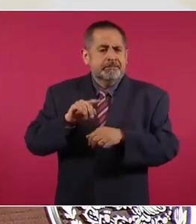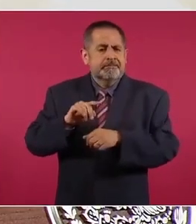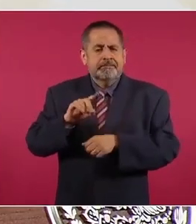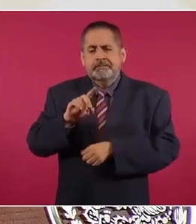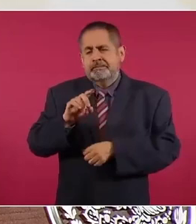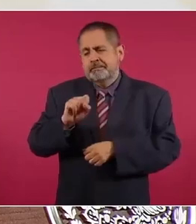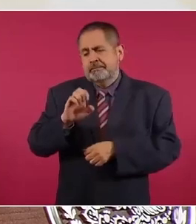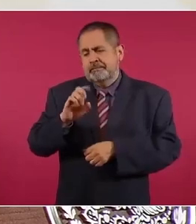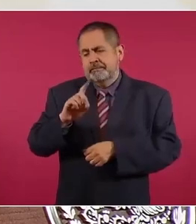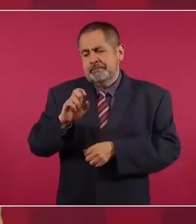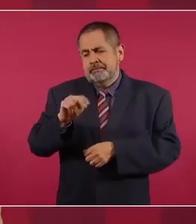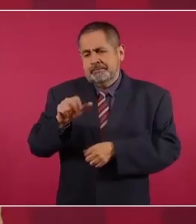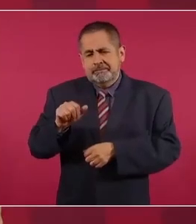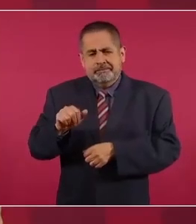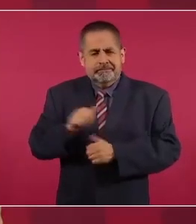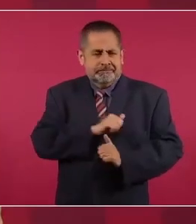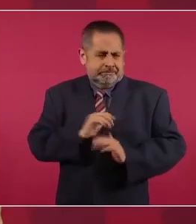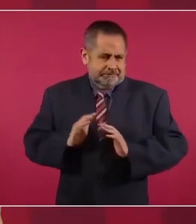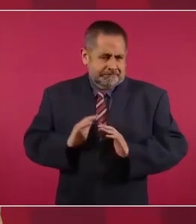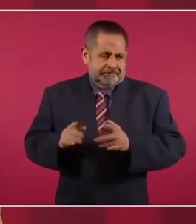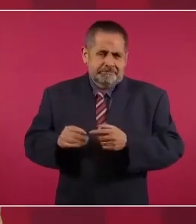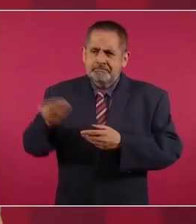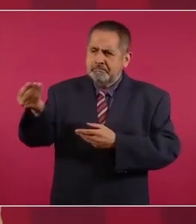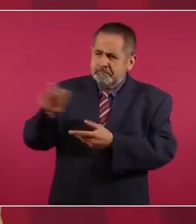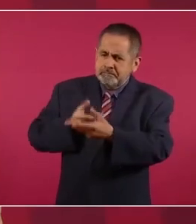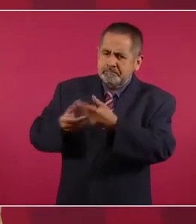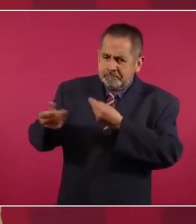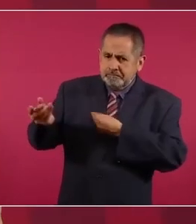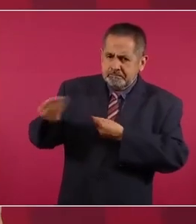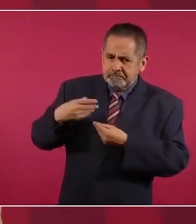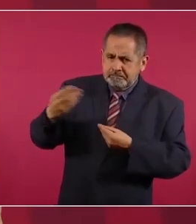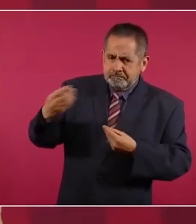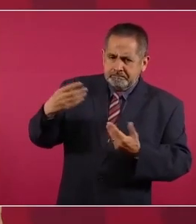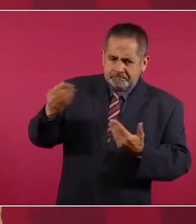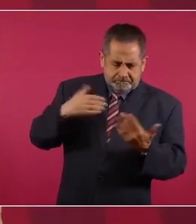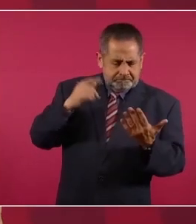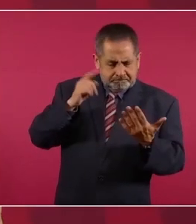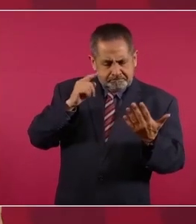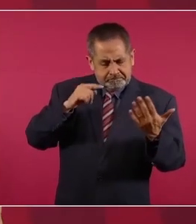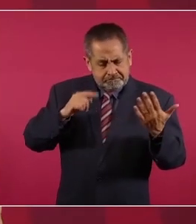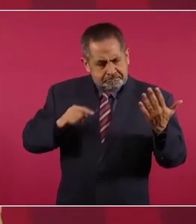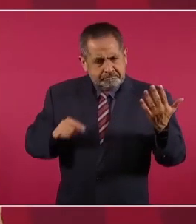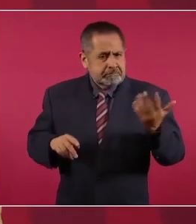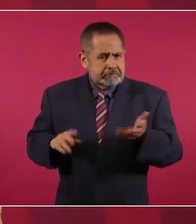me envían reportes